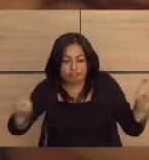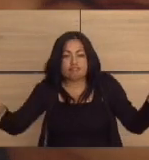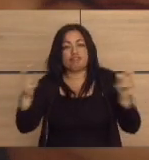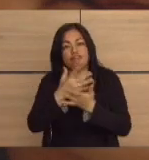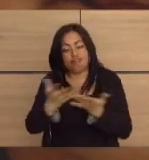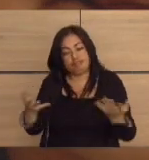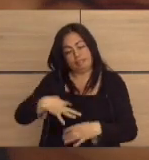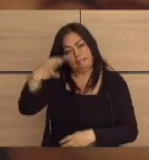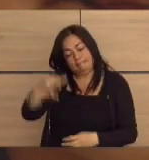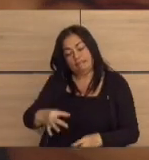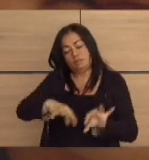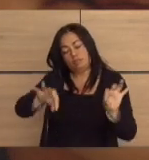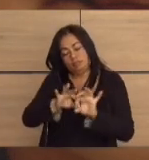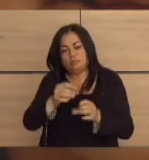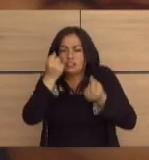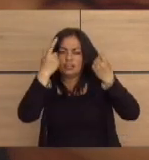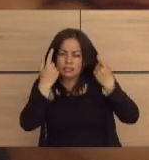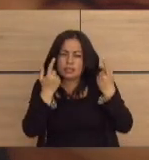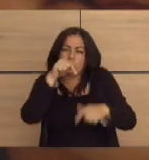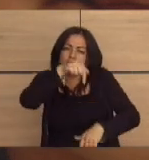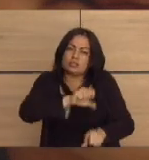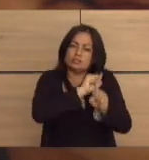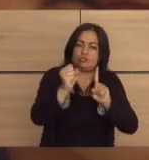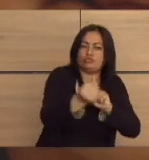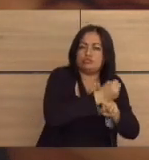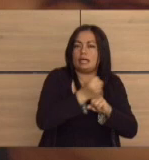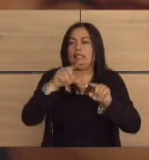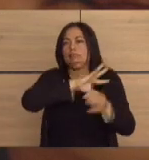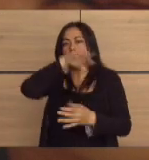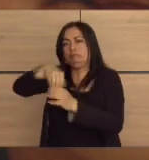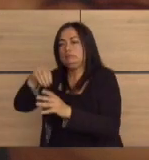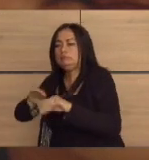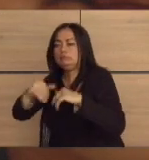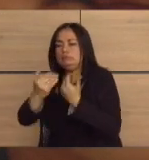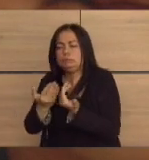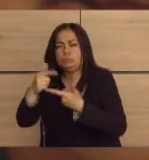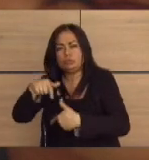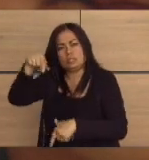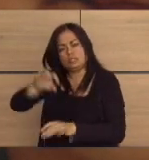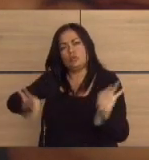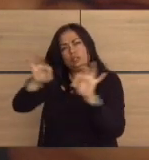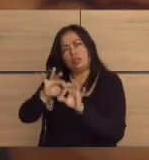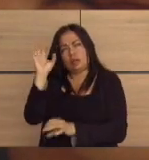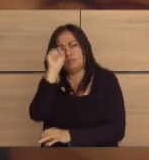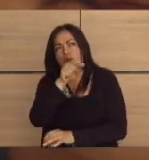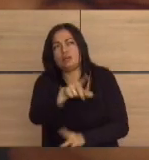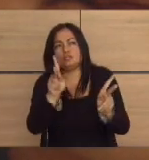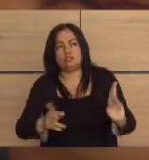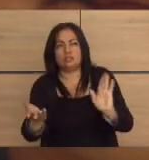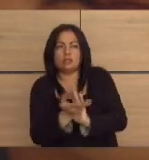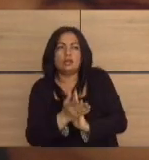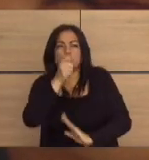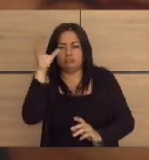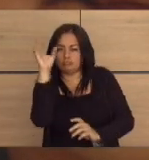conocer y comprender la riqueza social y cultural, nuestro sistema educativo permitirá que los estudiantes identifiquen, respeten,